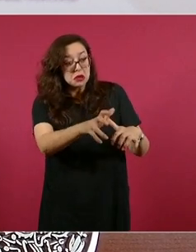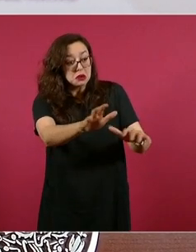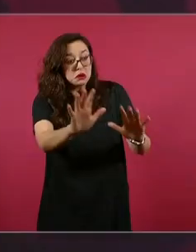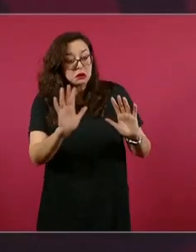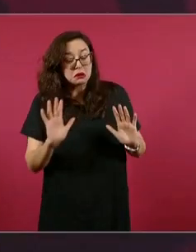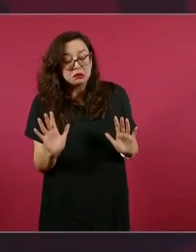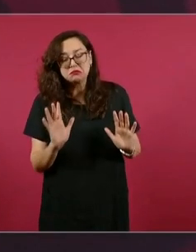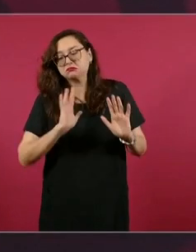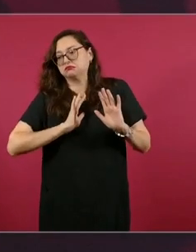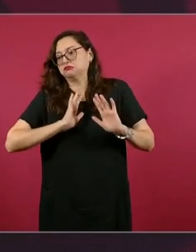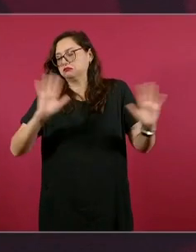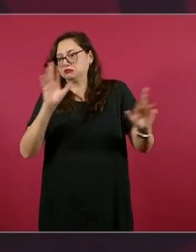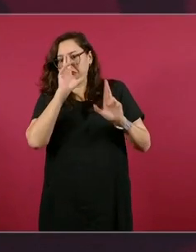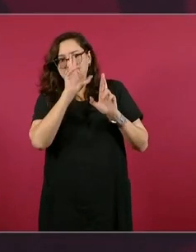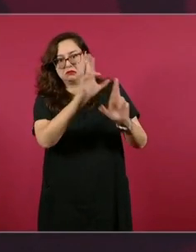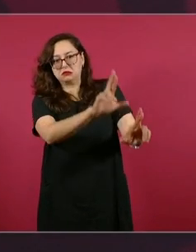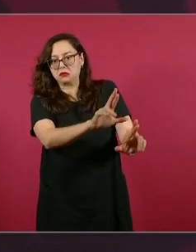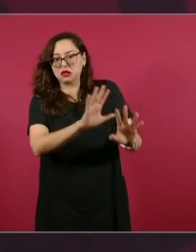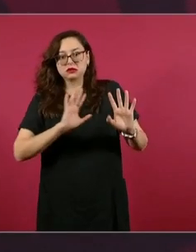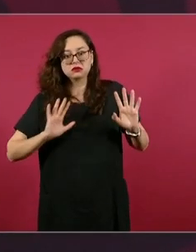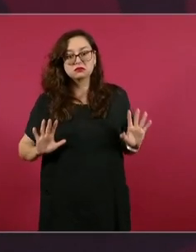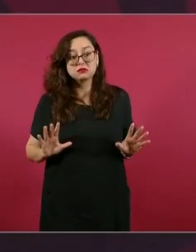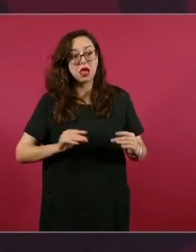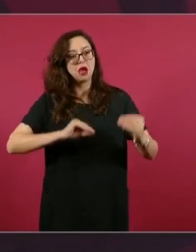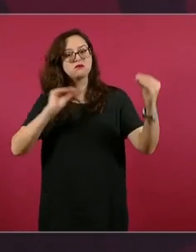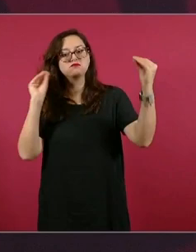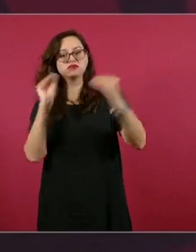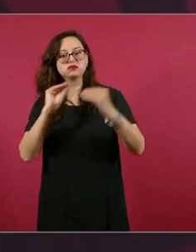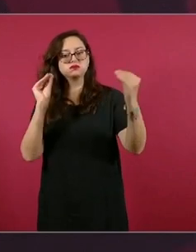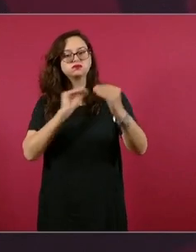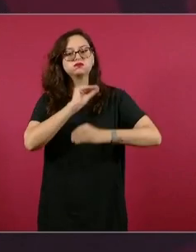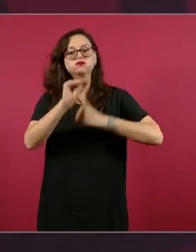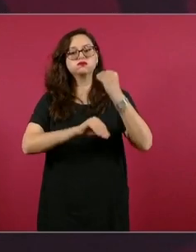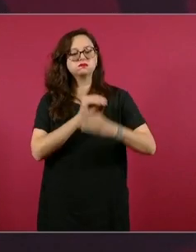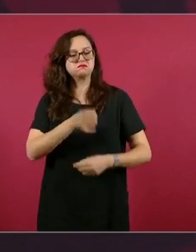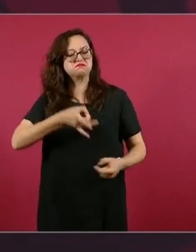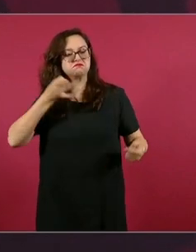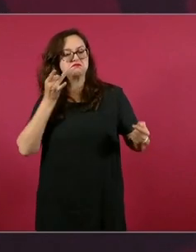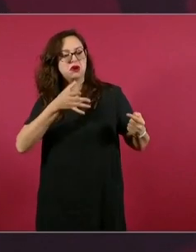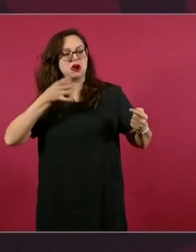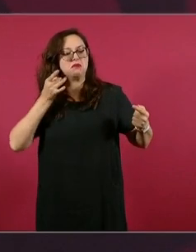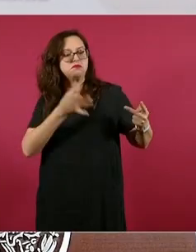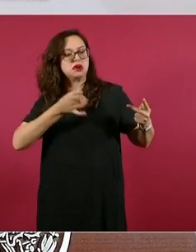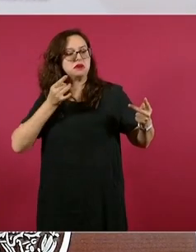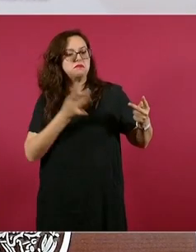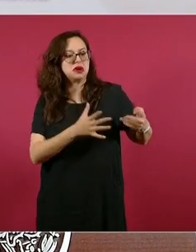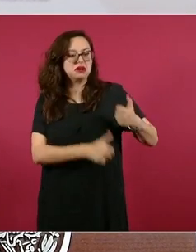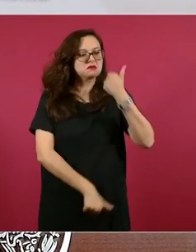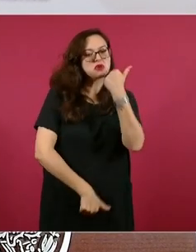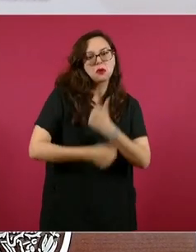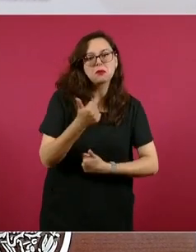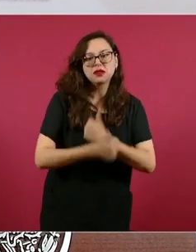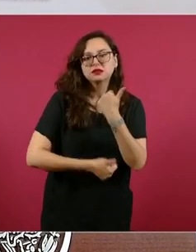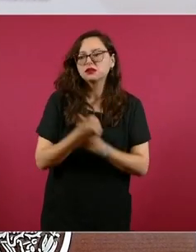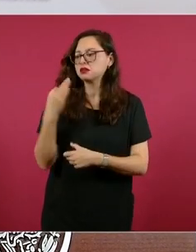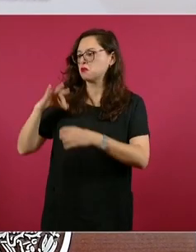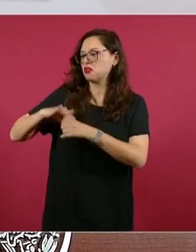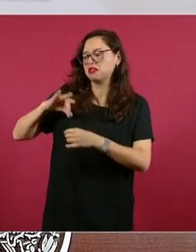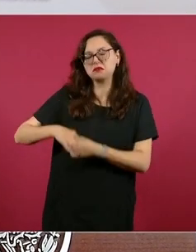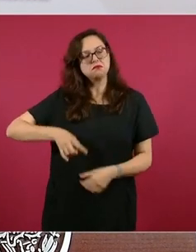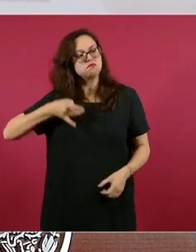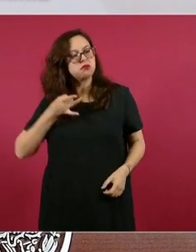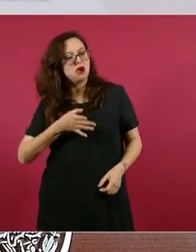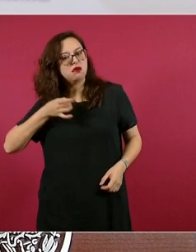argumentar, y ganarles el debate, y ganarles la votación. Porque antes